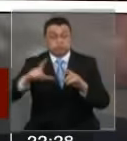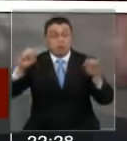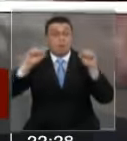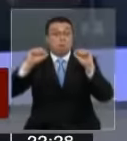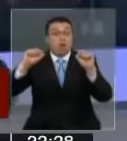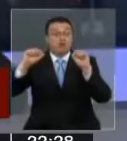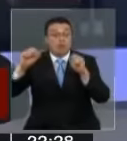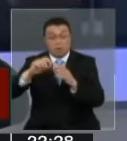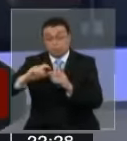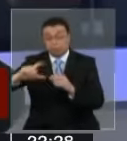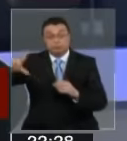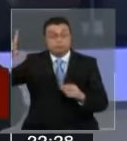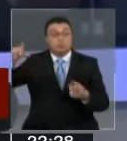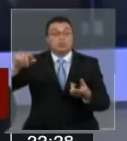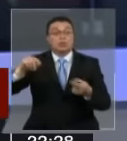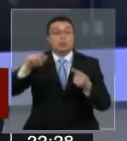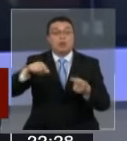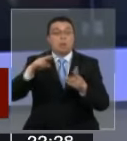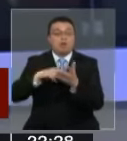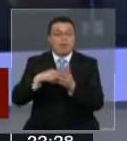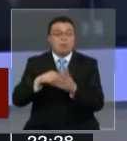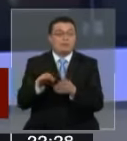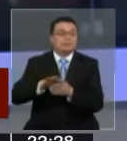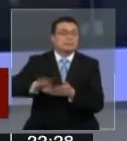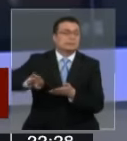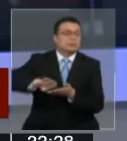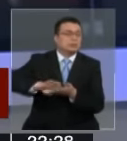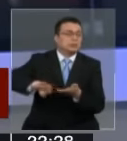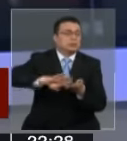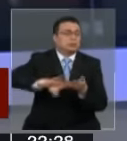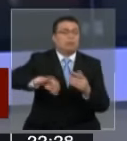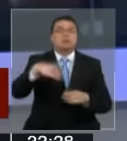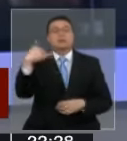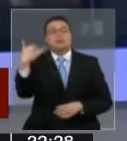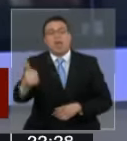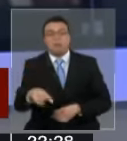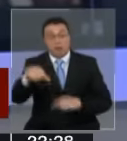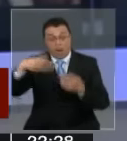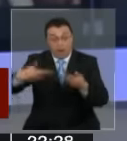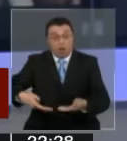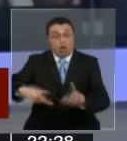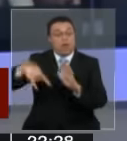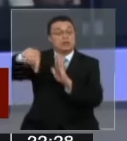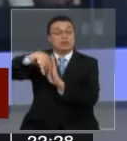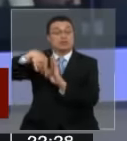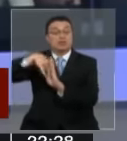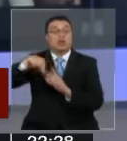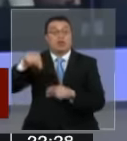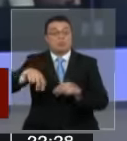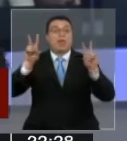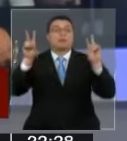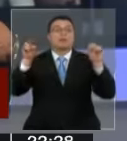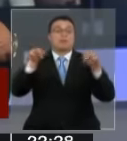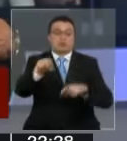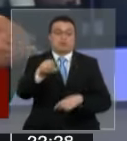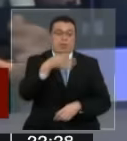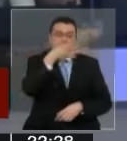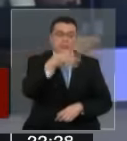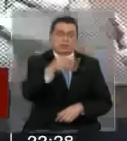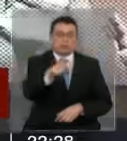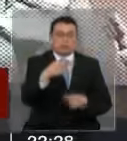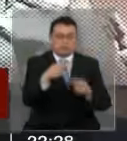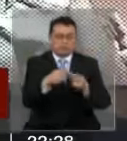protestas, entonces como que vamos chuteando los problemas. Y yo creo que ahora en Chiloé lo que hay es un tema que, como tú dices, Daniel,